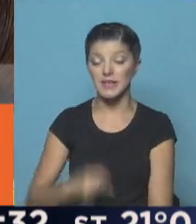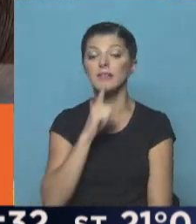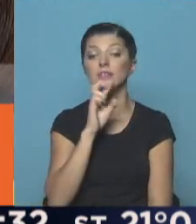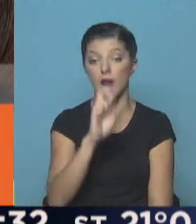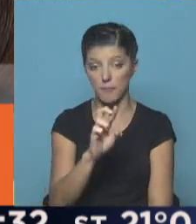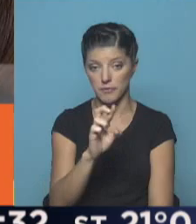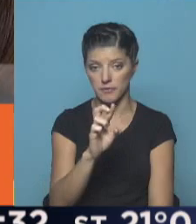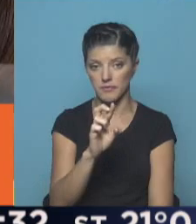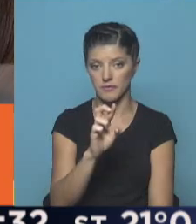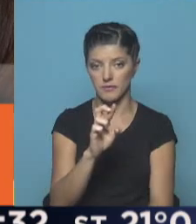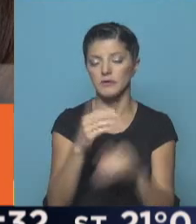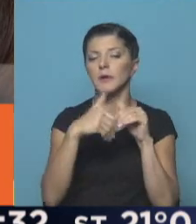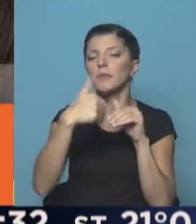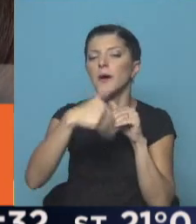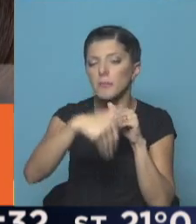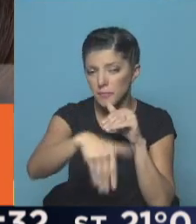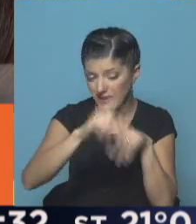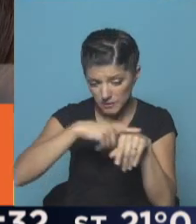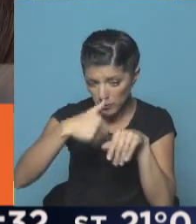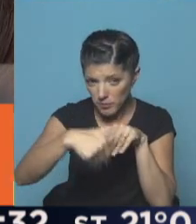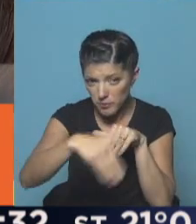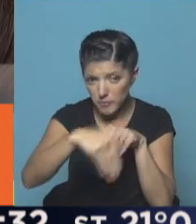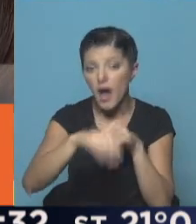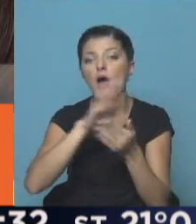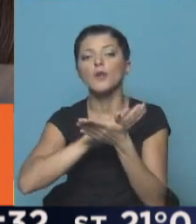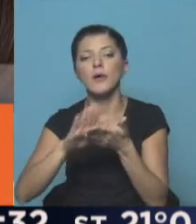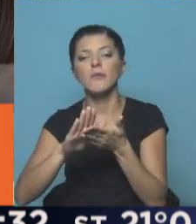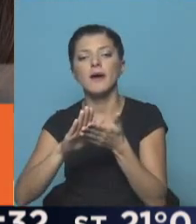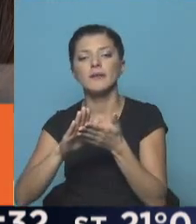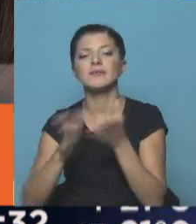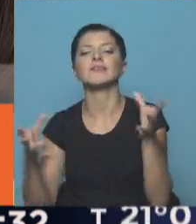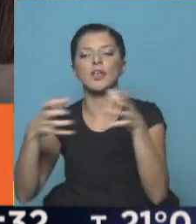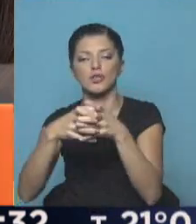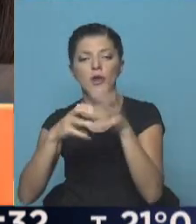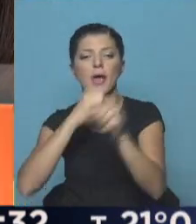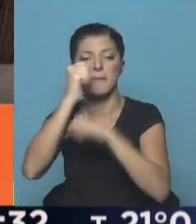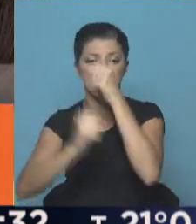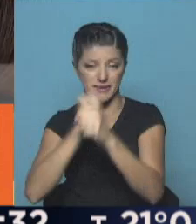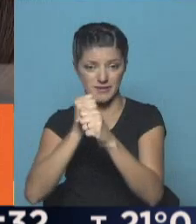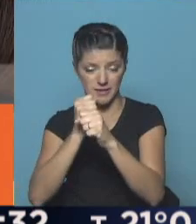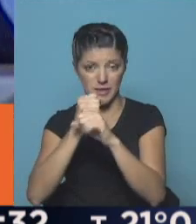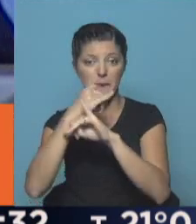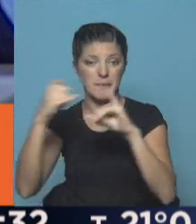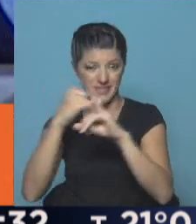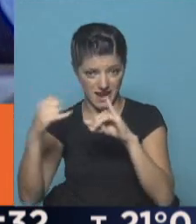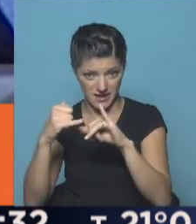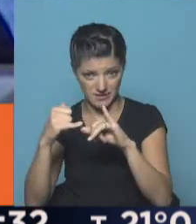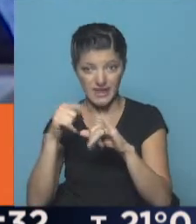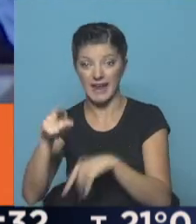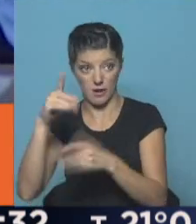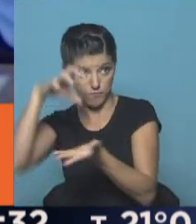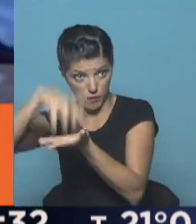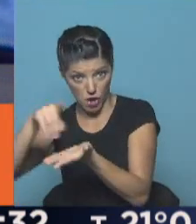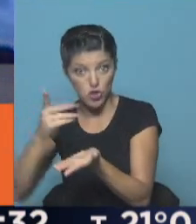va a dañar, la nueva clase empresarial de pequeños empresarios en la isla, en